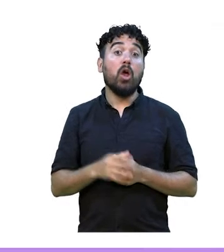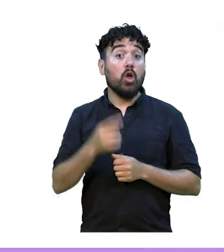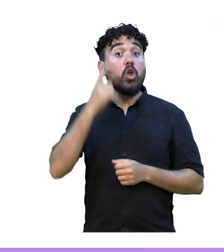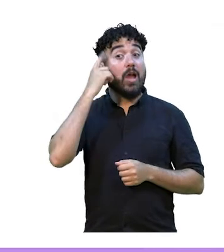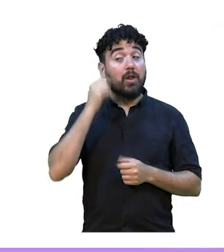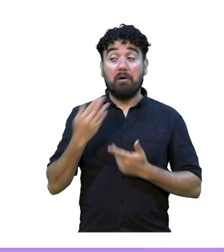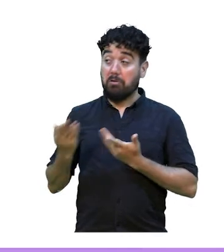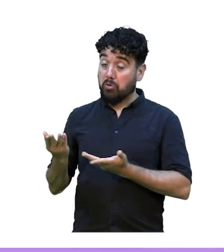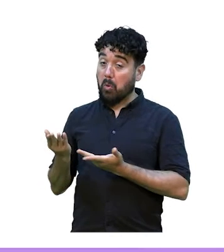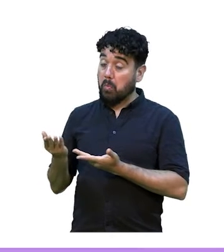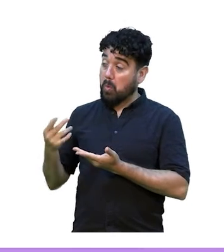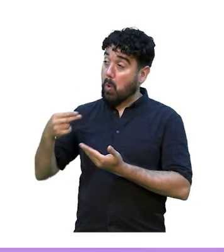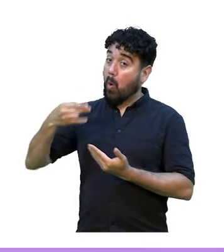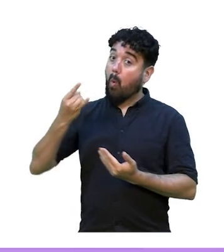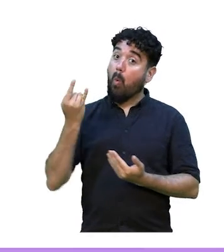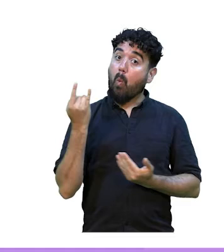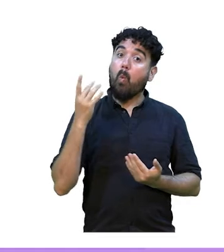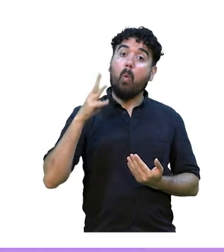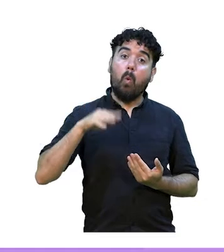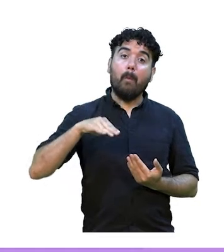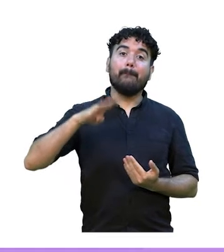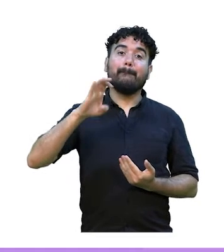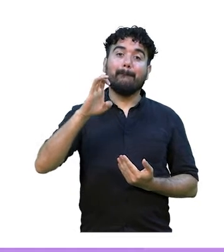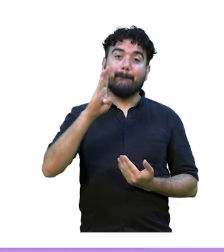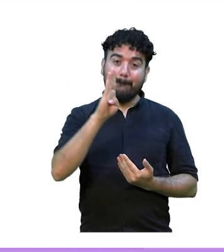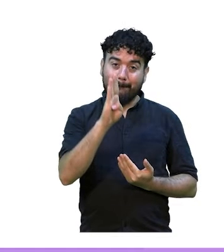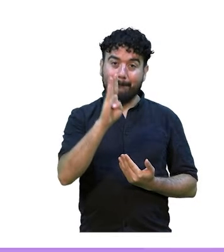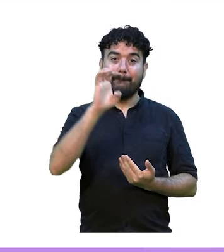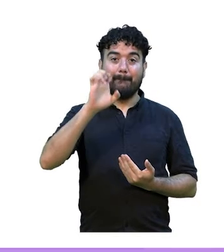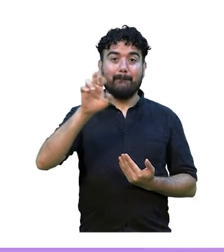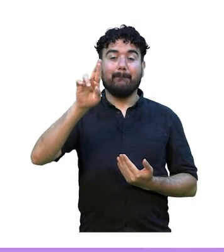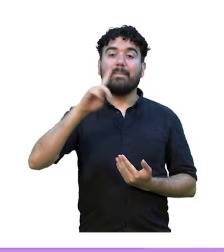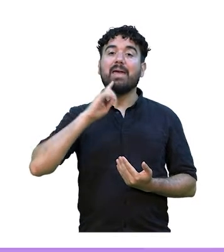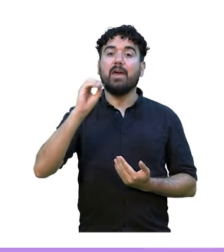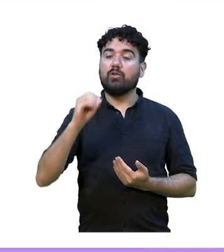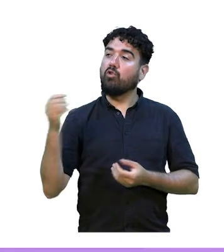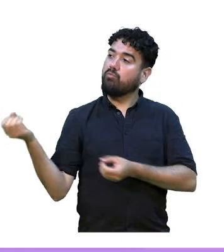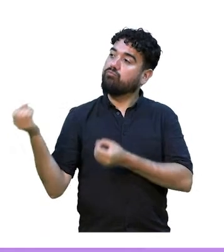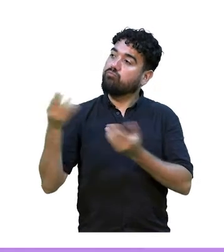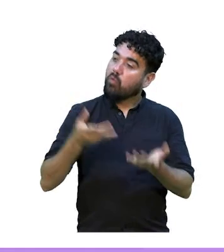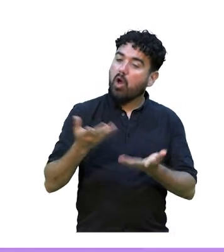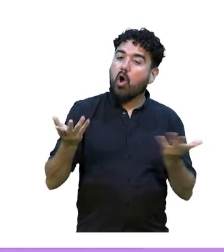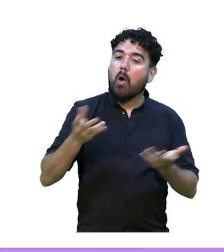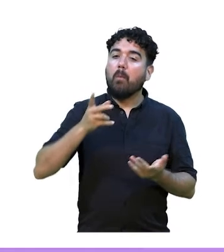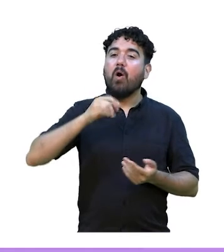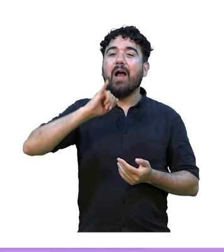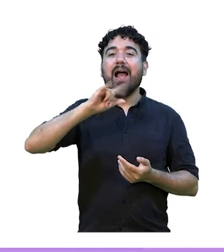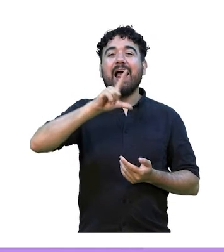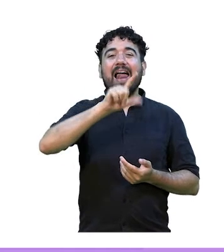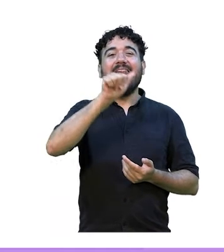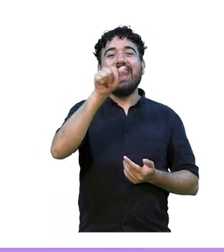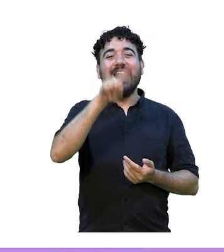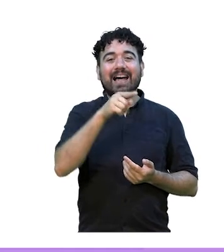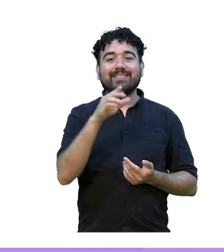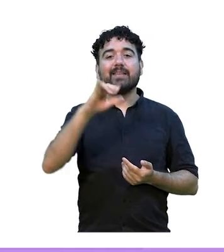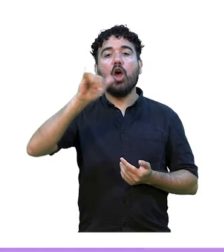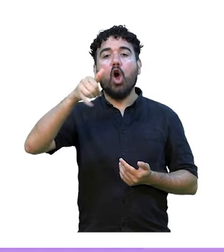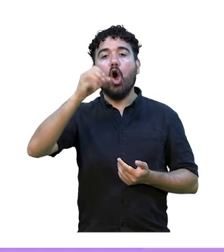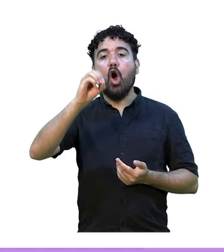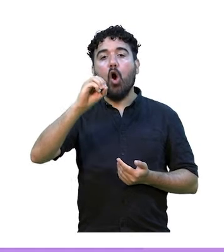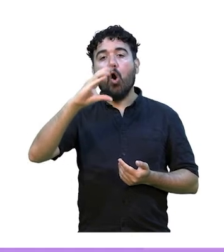prevención de abusos. Eso yo creo que Humberto nos puede hablar muy bien respecto a las jocas y cómo surgen las jocas, que